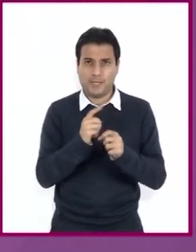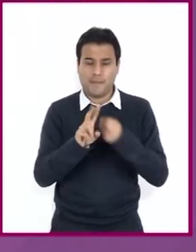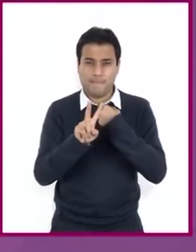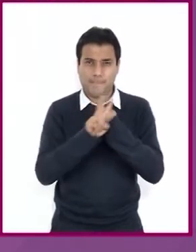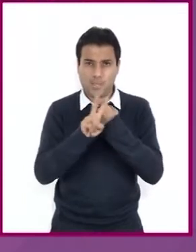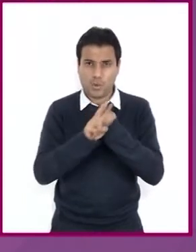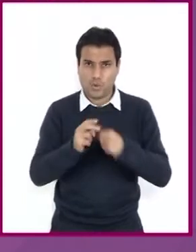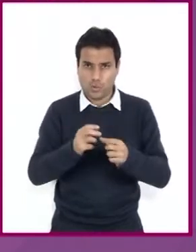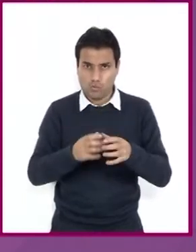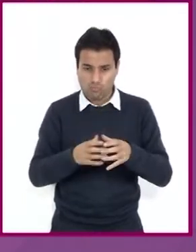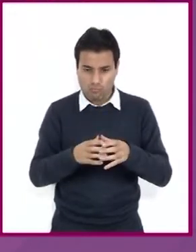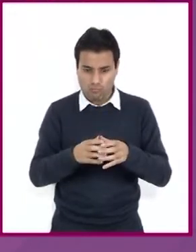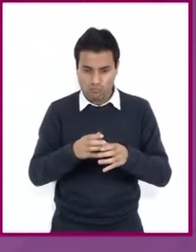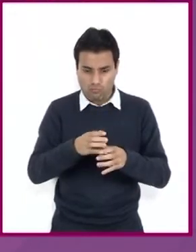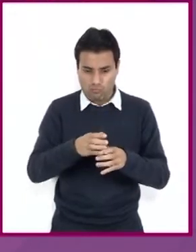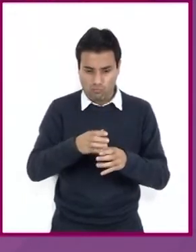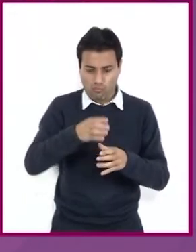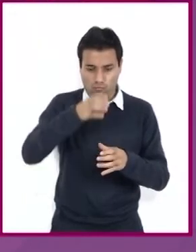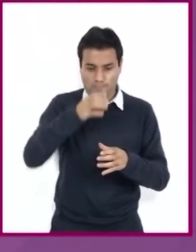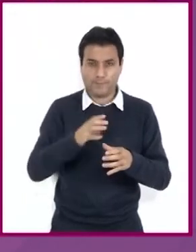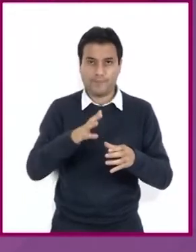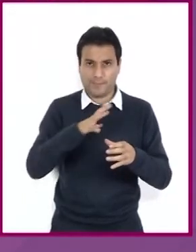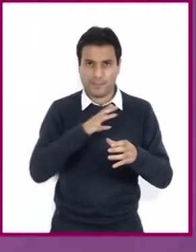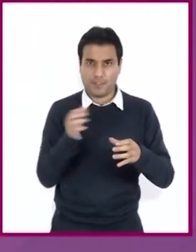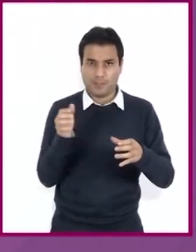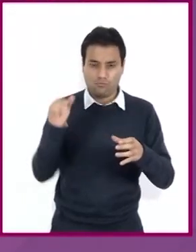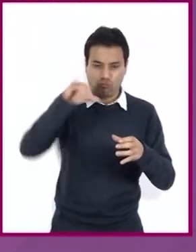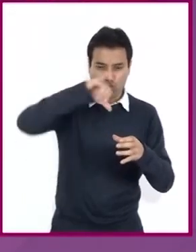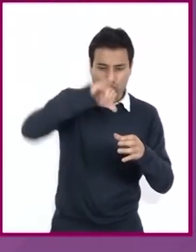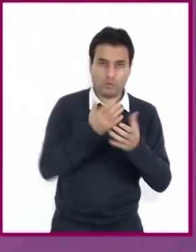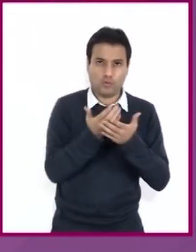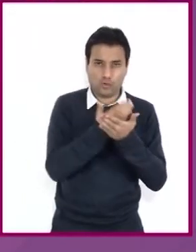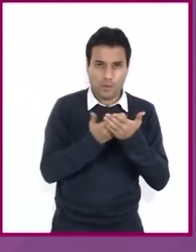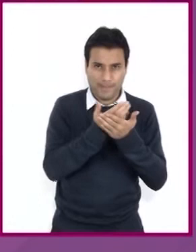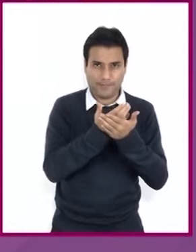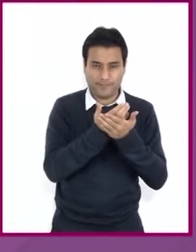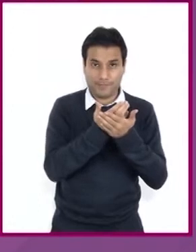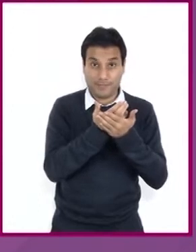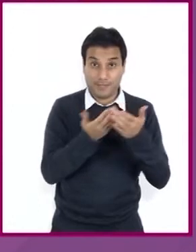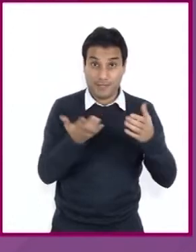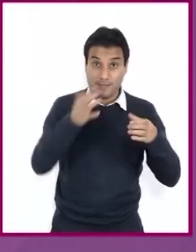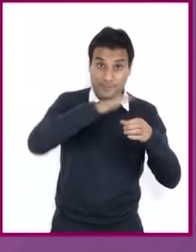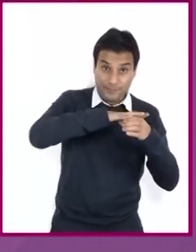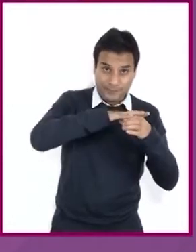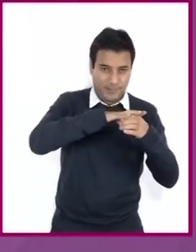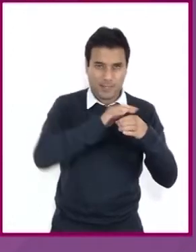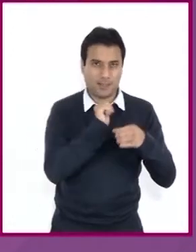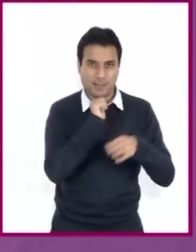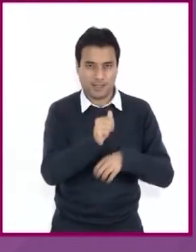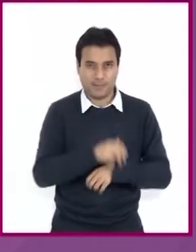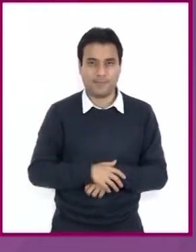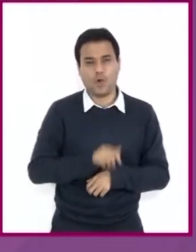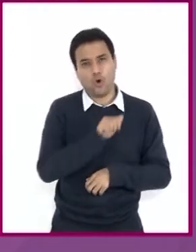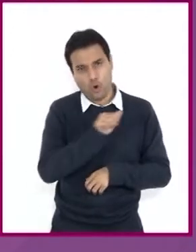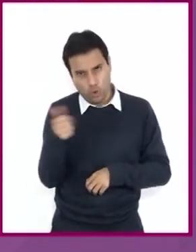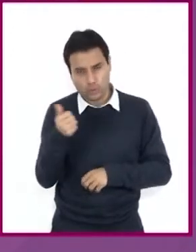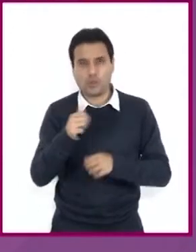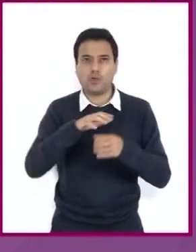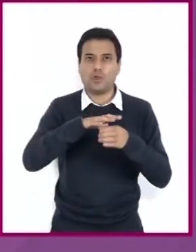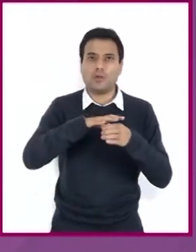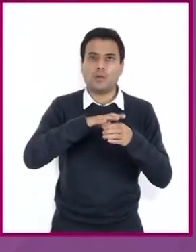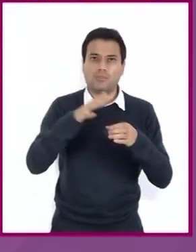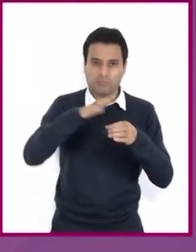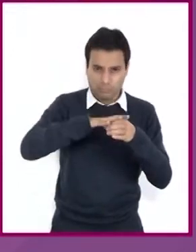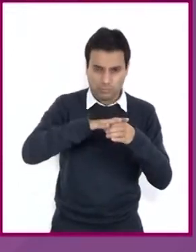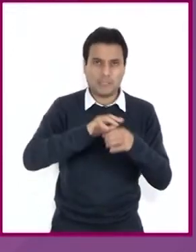aire. Otras porciones del caldo estaban en frascos sellados que no se abrían al aire. Y otras porciones estaban